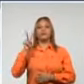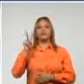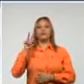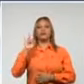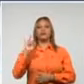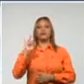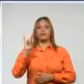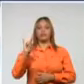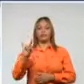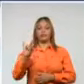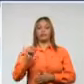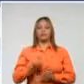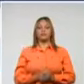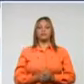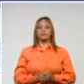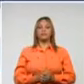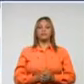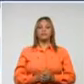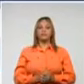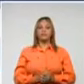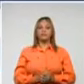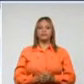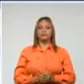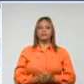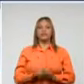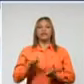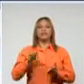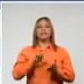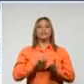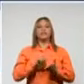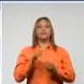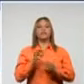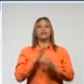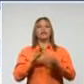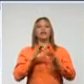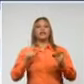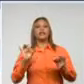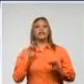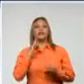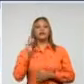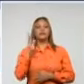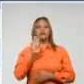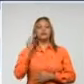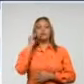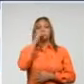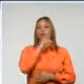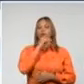279, los del Centro de Ingeniería Genética y Biotecnología,